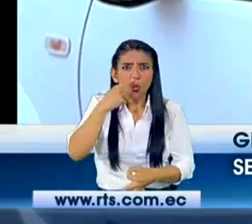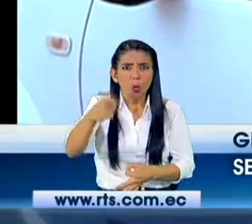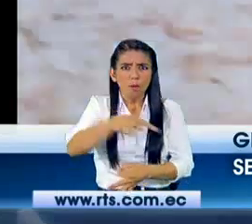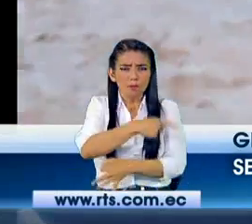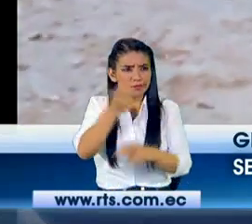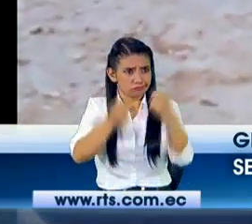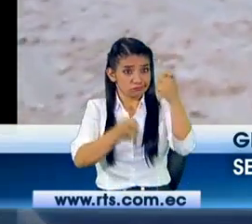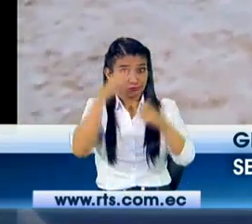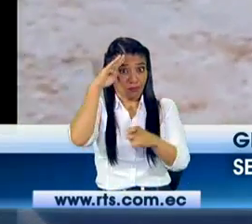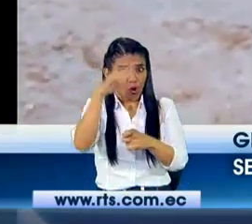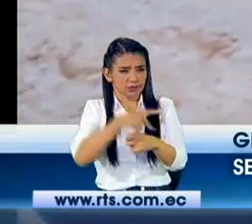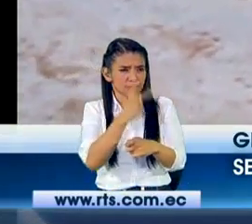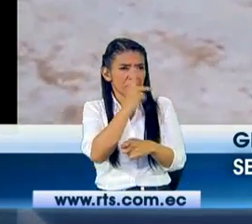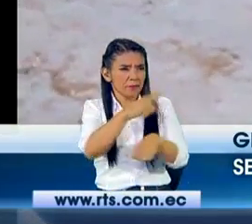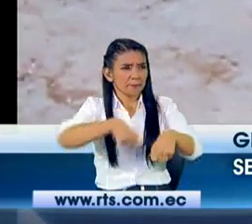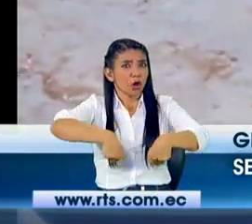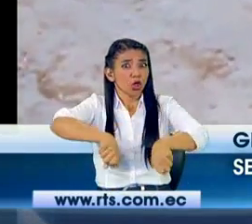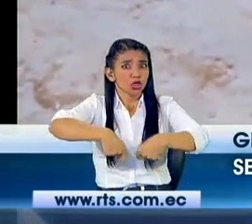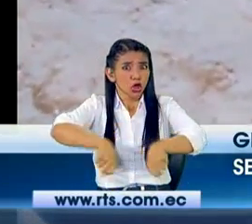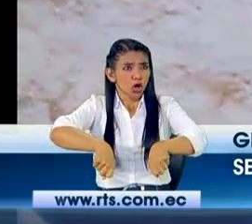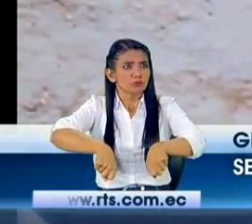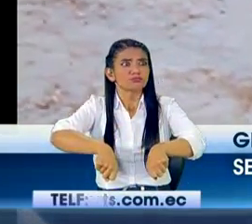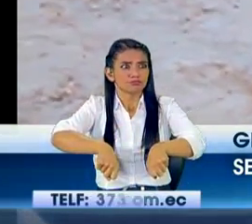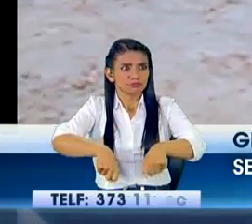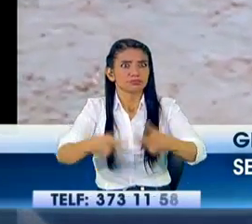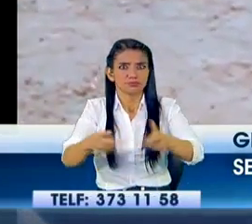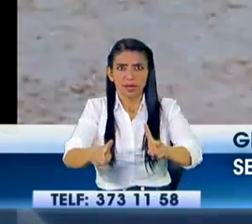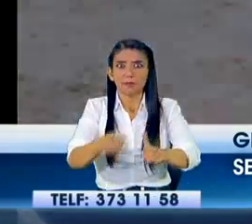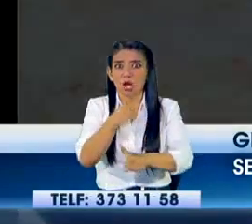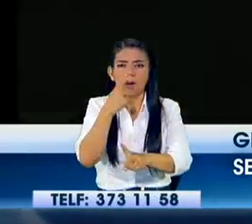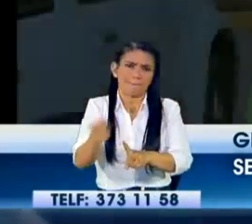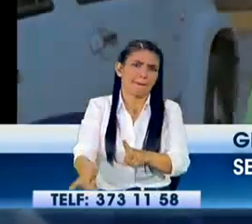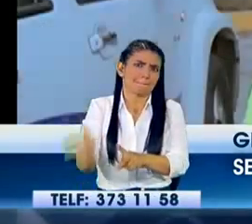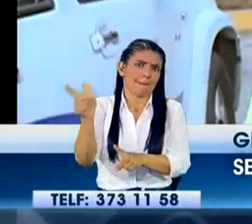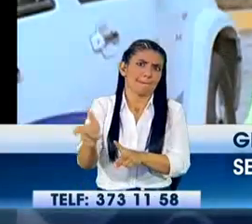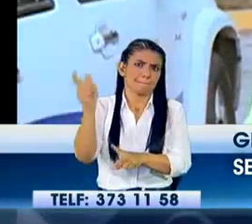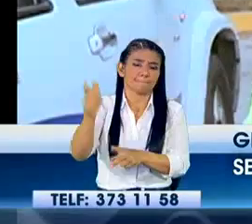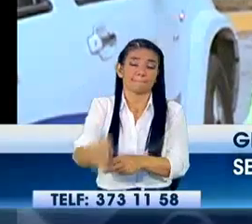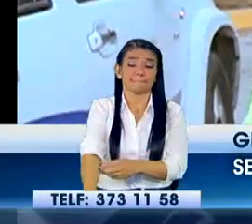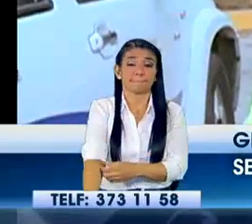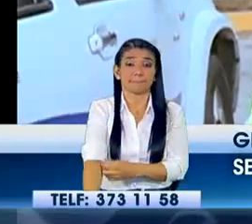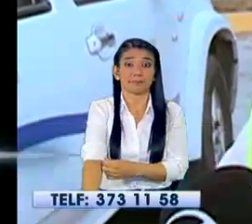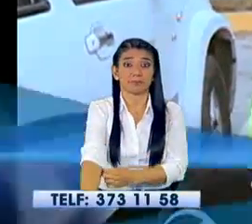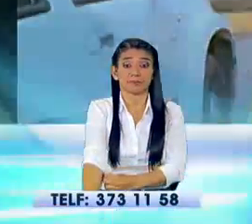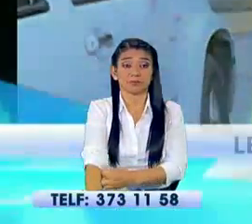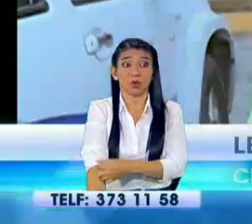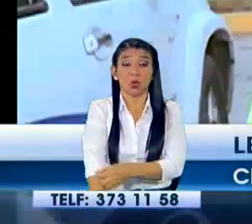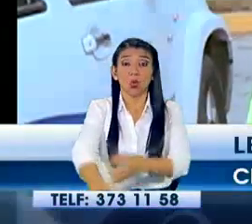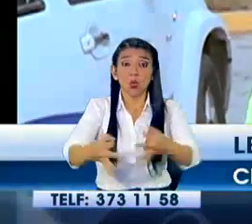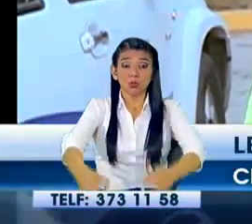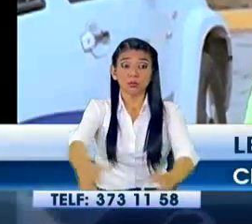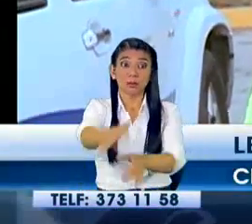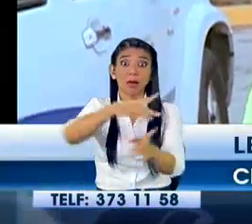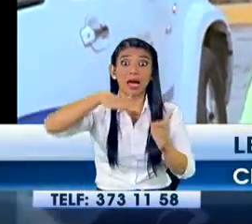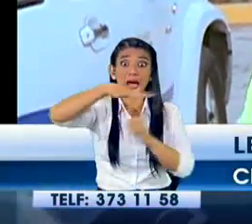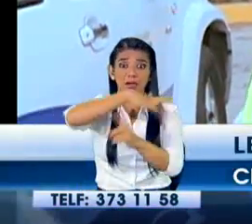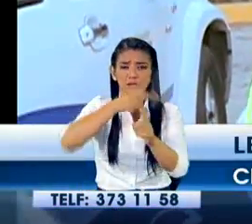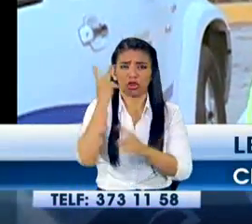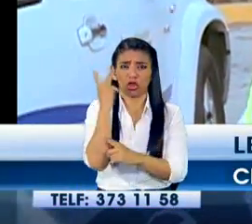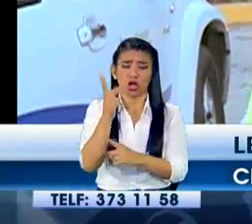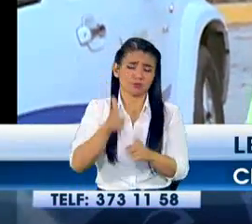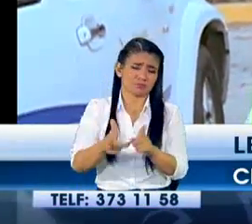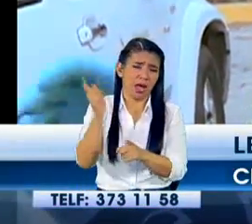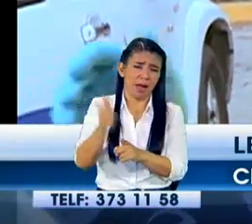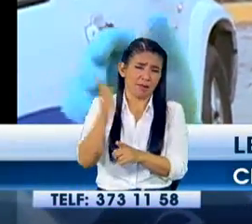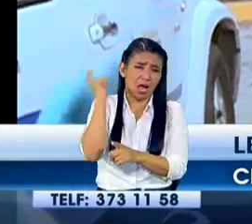logró divisar a la motocicleta y el conductor no dudó en disparar. En un parque dispararon dos tiros y quiere dársenos a la